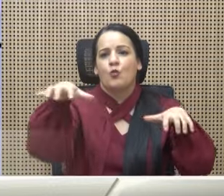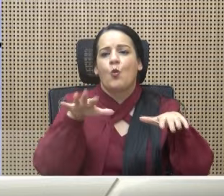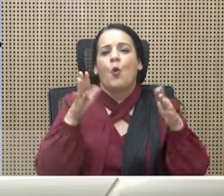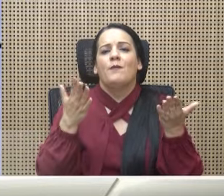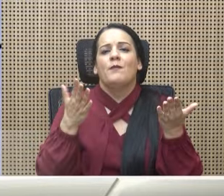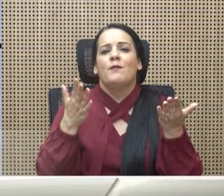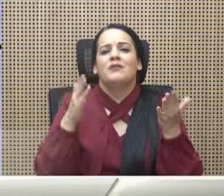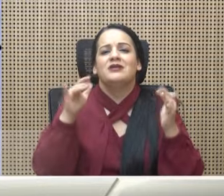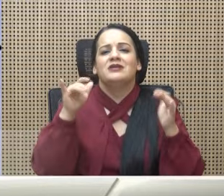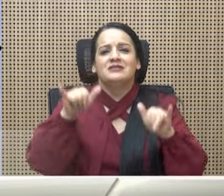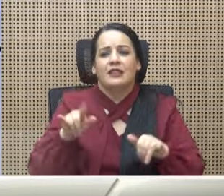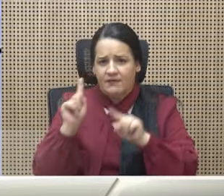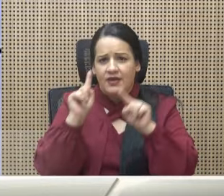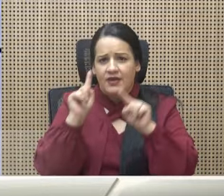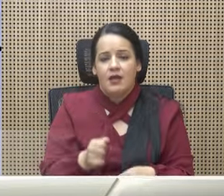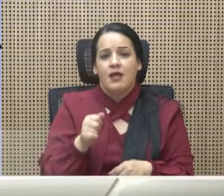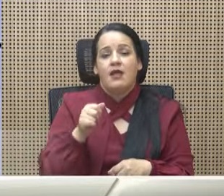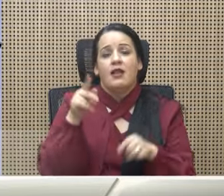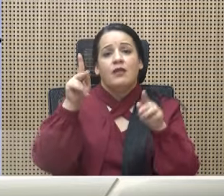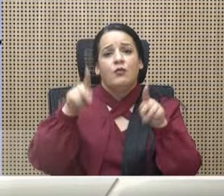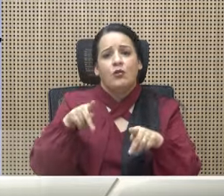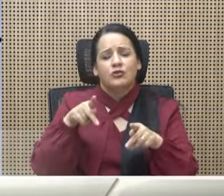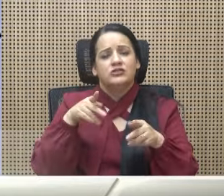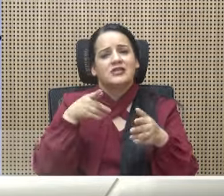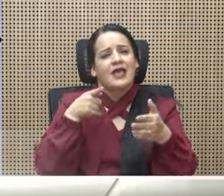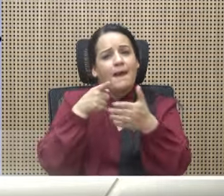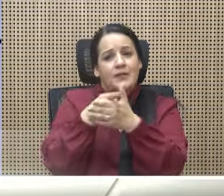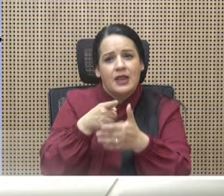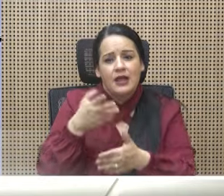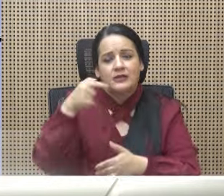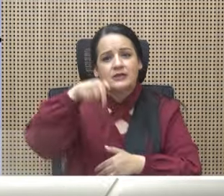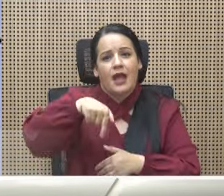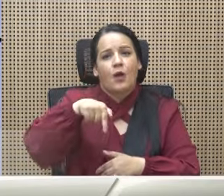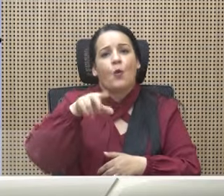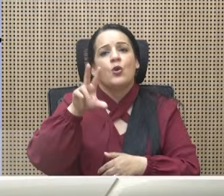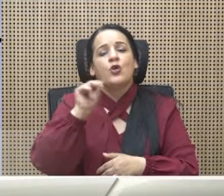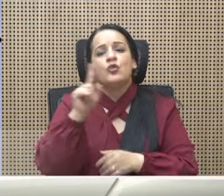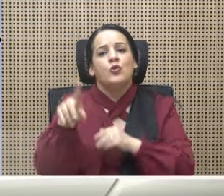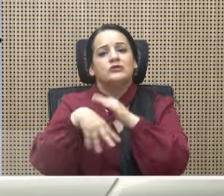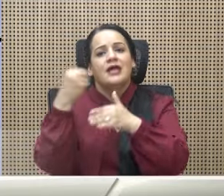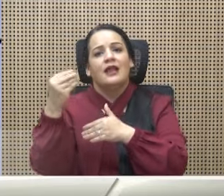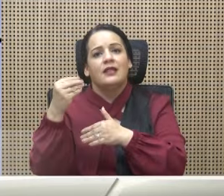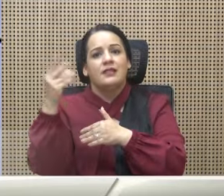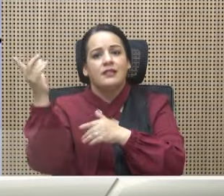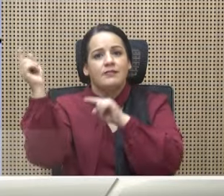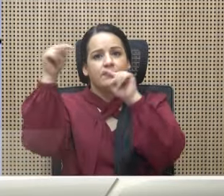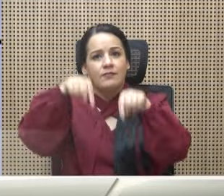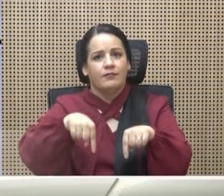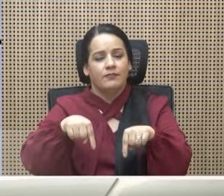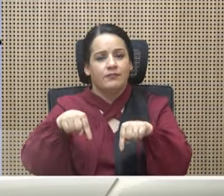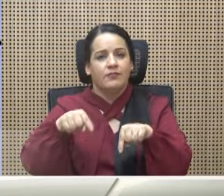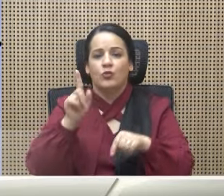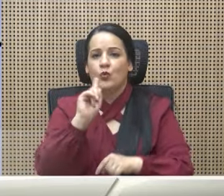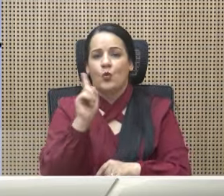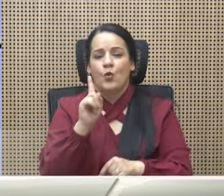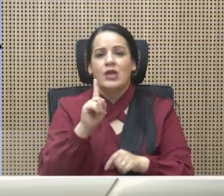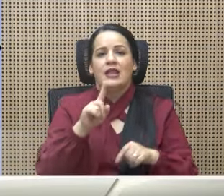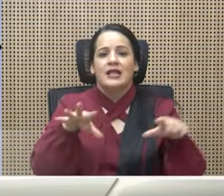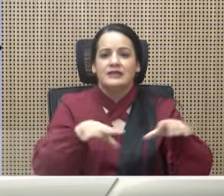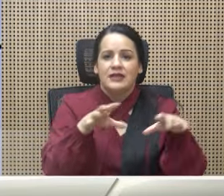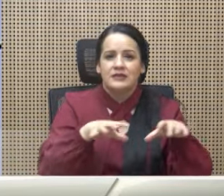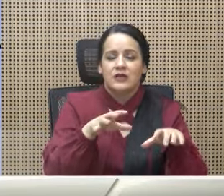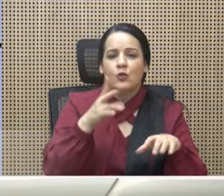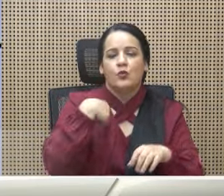los filid useros de hoy no vienen de afuera son costarricenses cuyas acciones e inaccion nos han robado la paz la